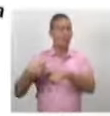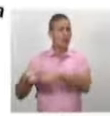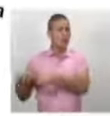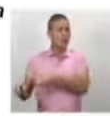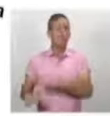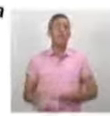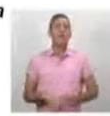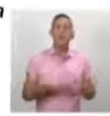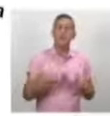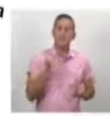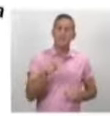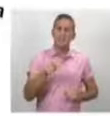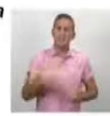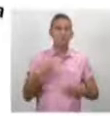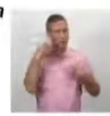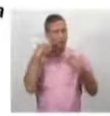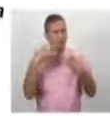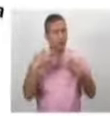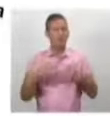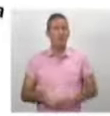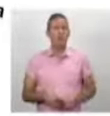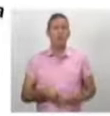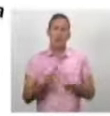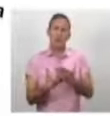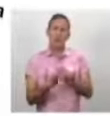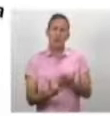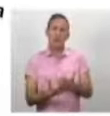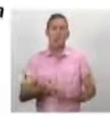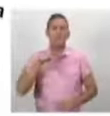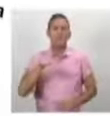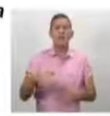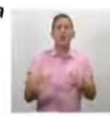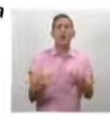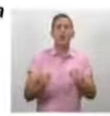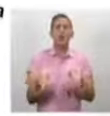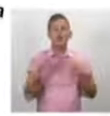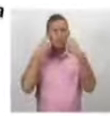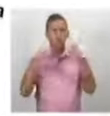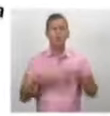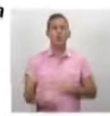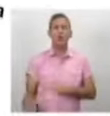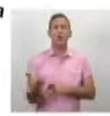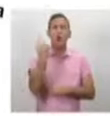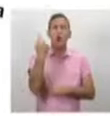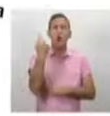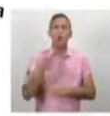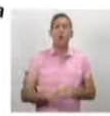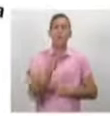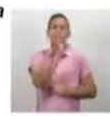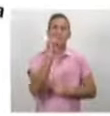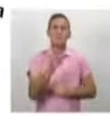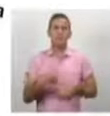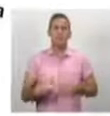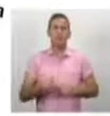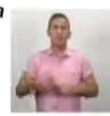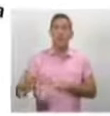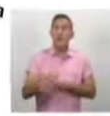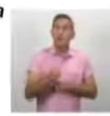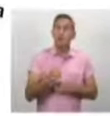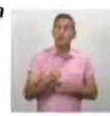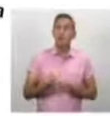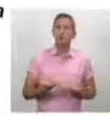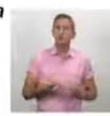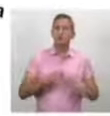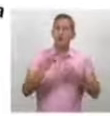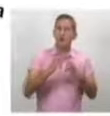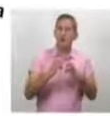es vivo y es que tiene que estar compuesto por una célula al menos. Todos los seres vivos están formados